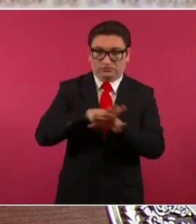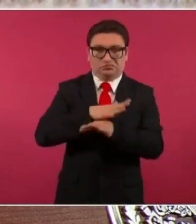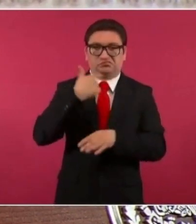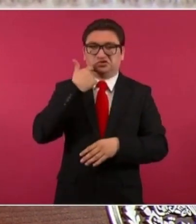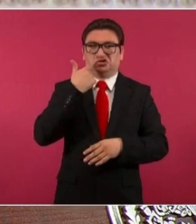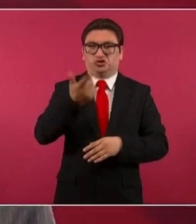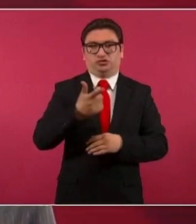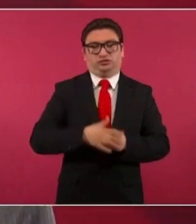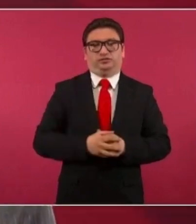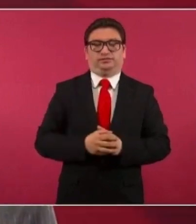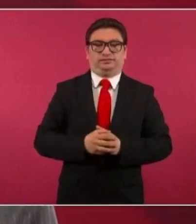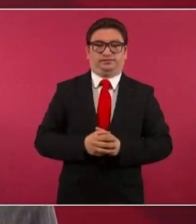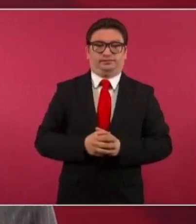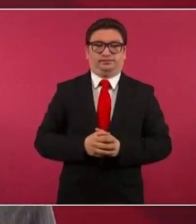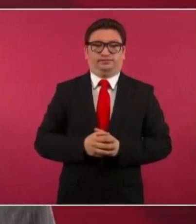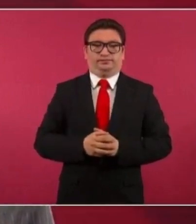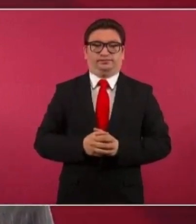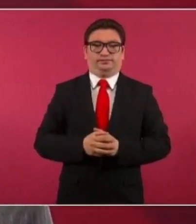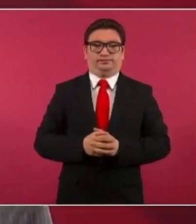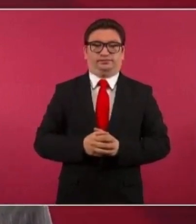Ese es el fondo.